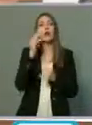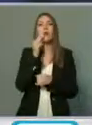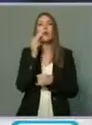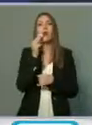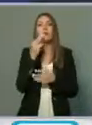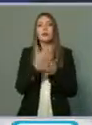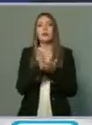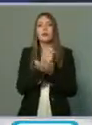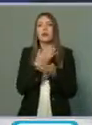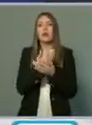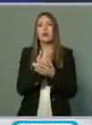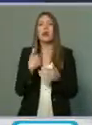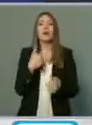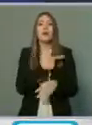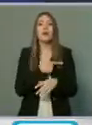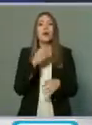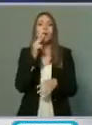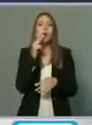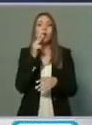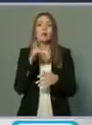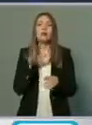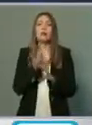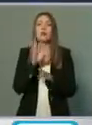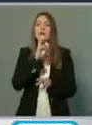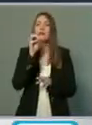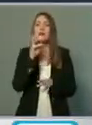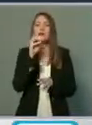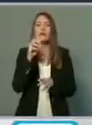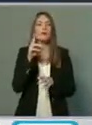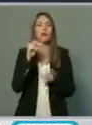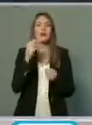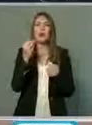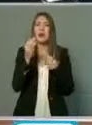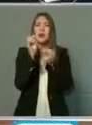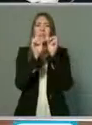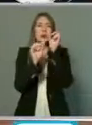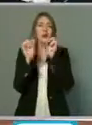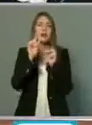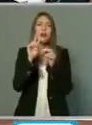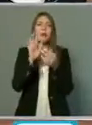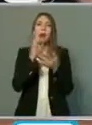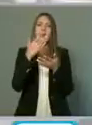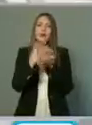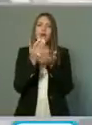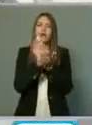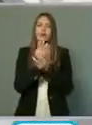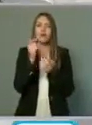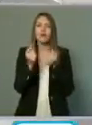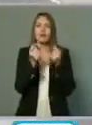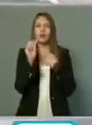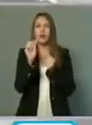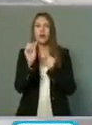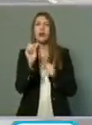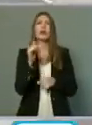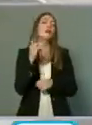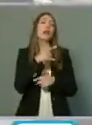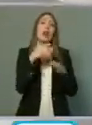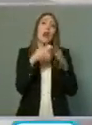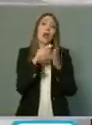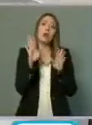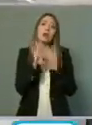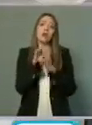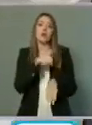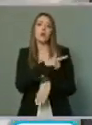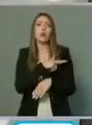mí la nuez me gusta que se sienta, entonces pues no la piqué tanto, mi Pame, nada más fue así como troceadita, pero allá en casita si la queremos un poco